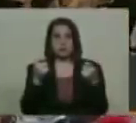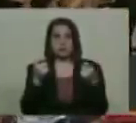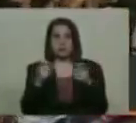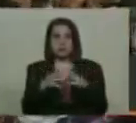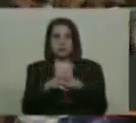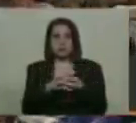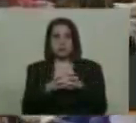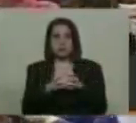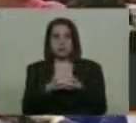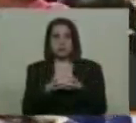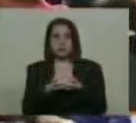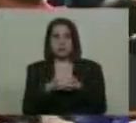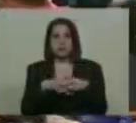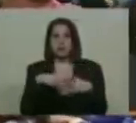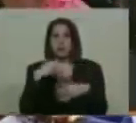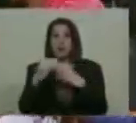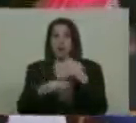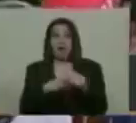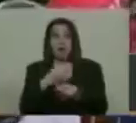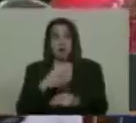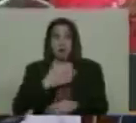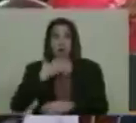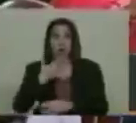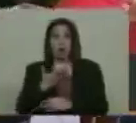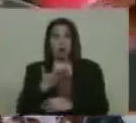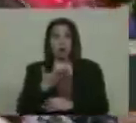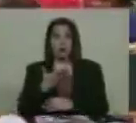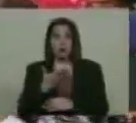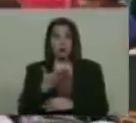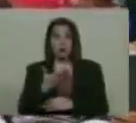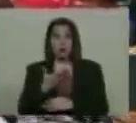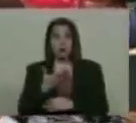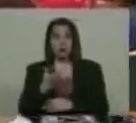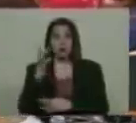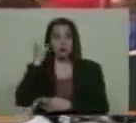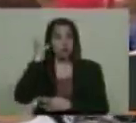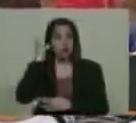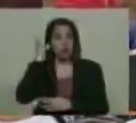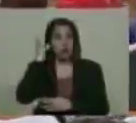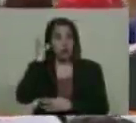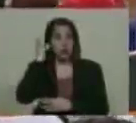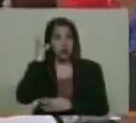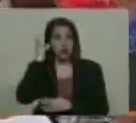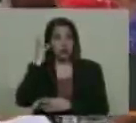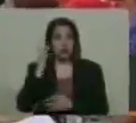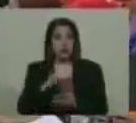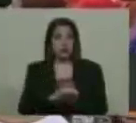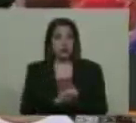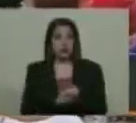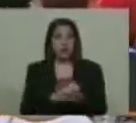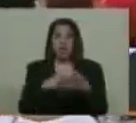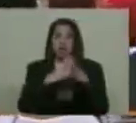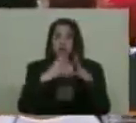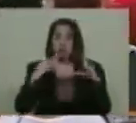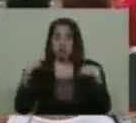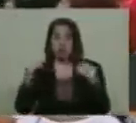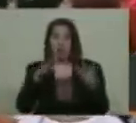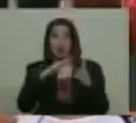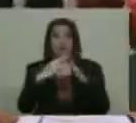Que hagamos un poderoso comando de campaña con mujeres de todos los barrios,